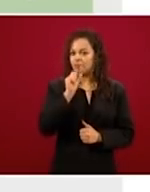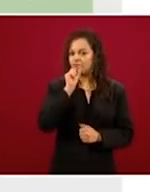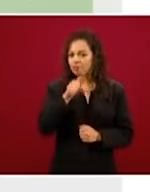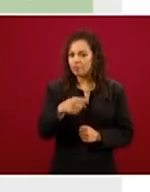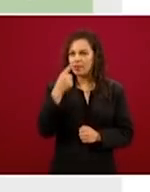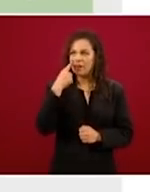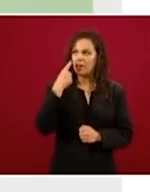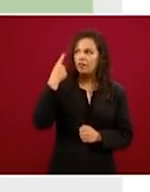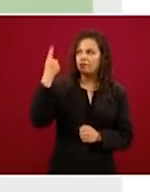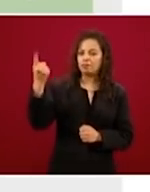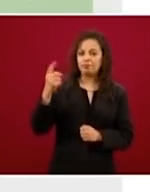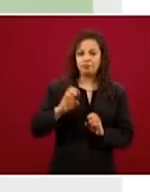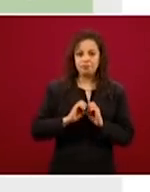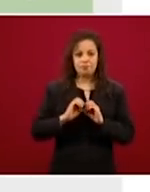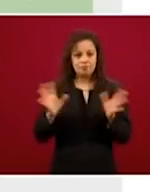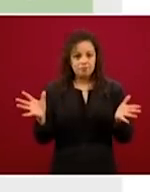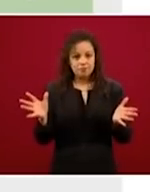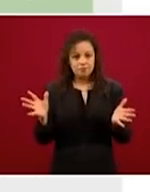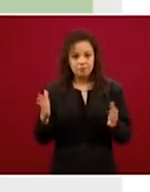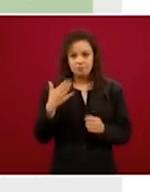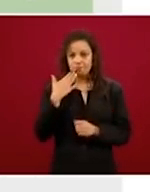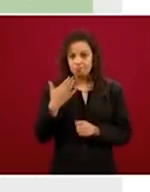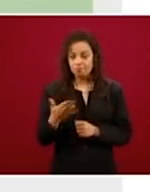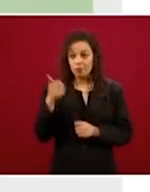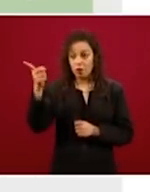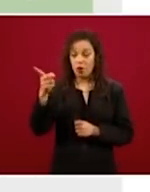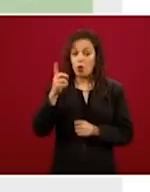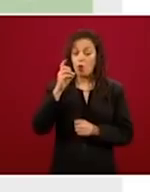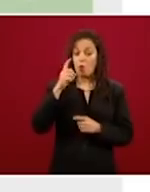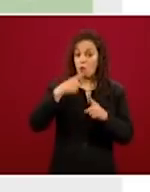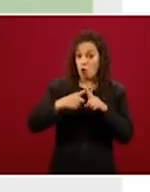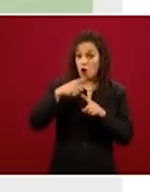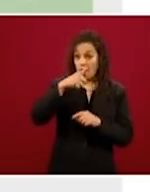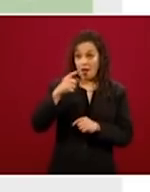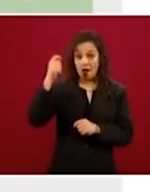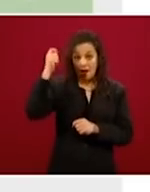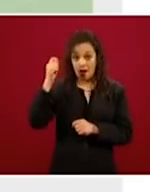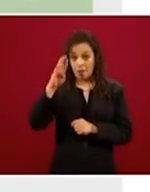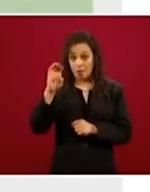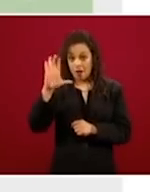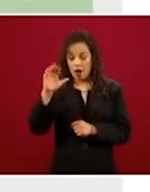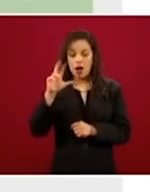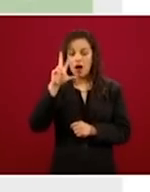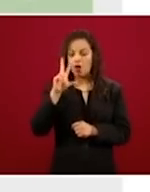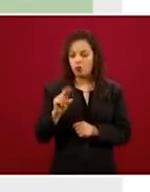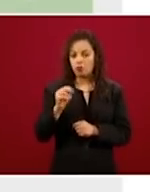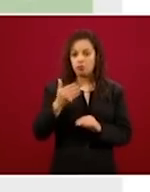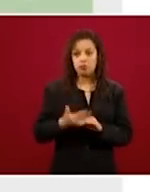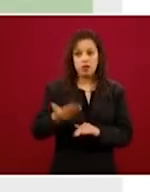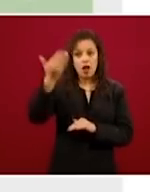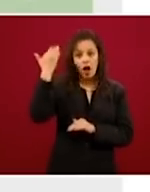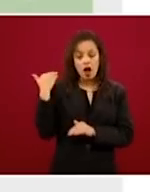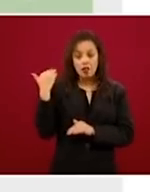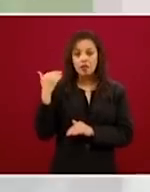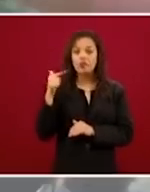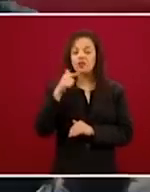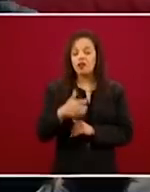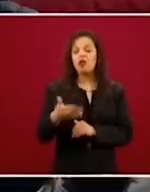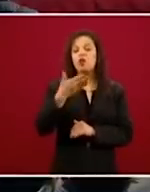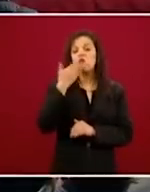por la beca sino porque antes y estudiaban más los hombres que